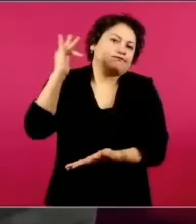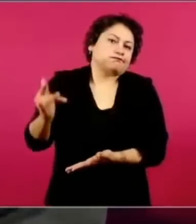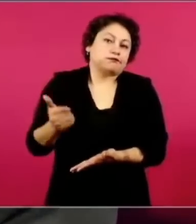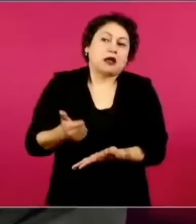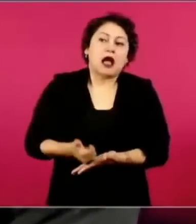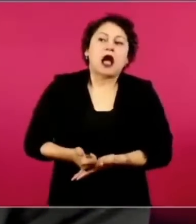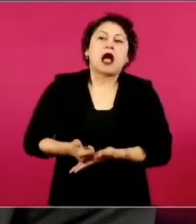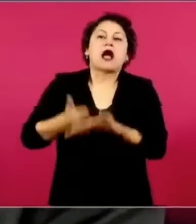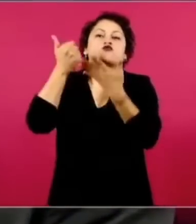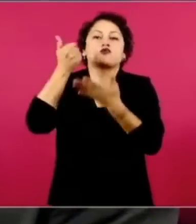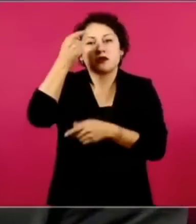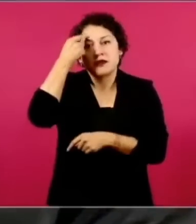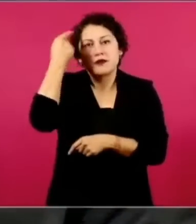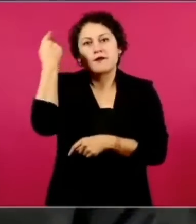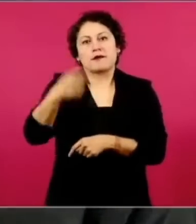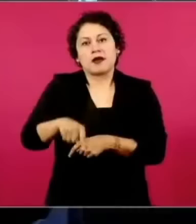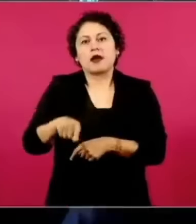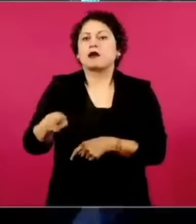replicar.